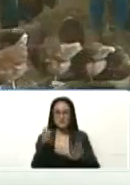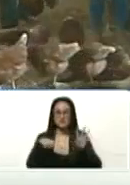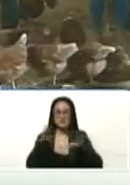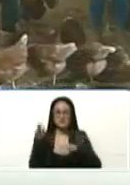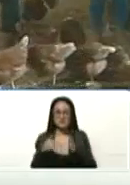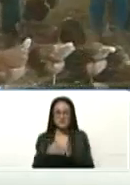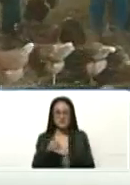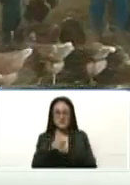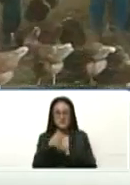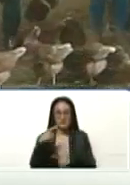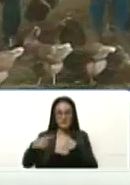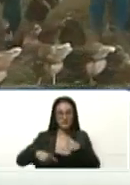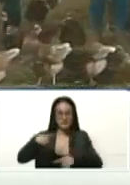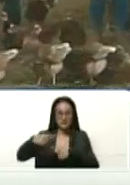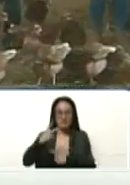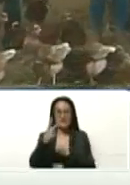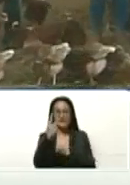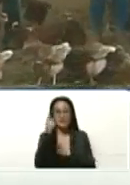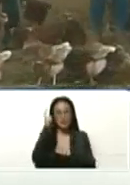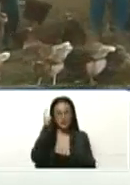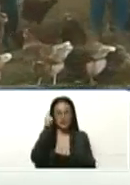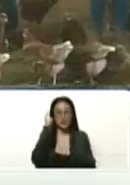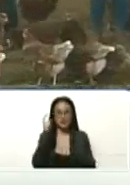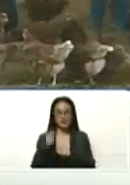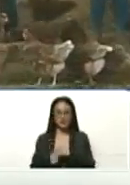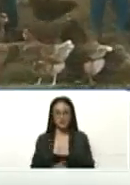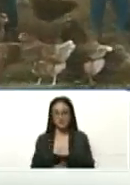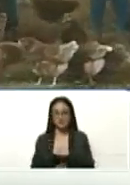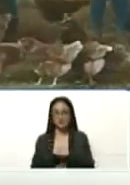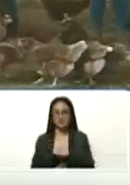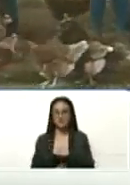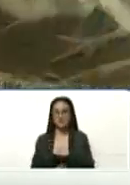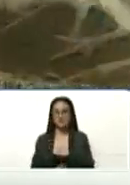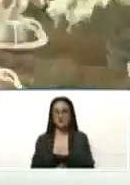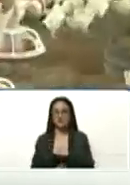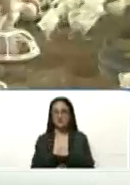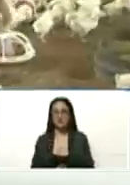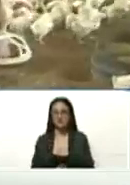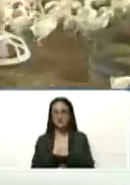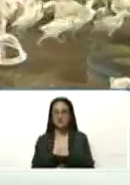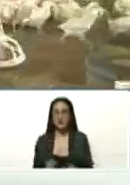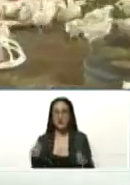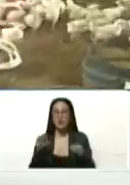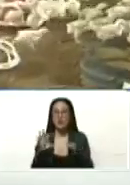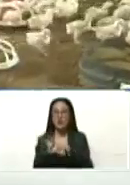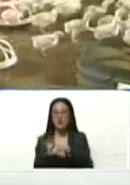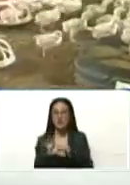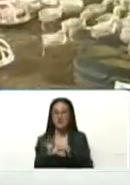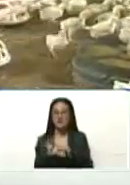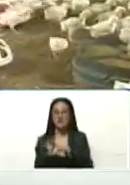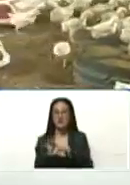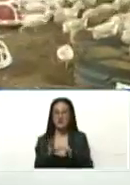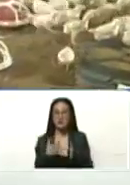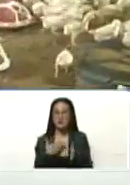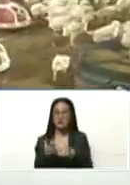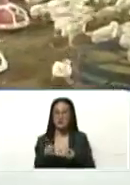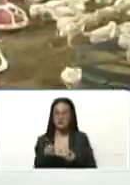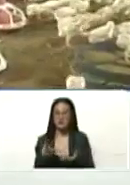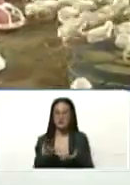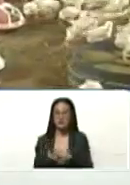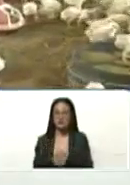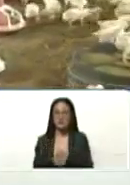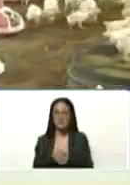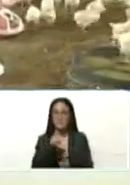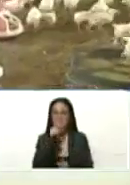cada 21 días. Entonces, con los acuerdos, las alianzas estratégicas, podemos suministrar